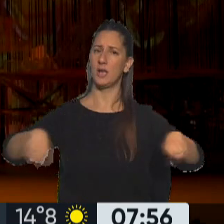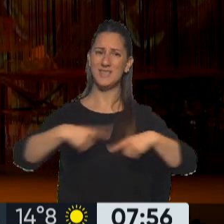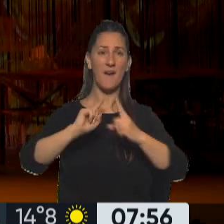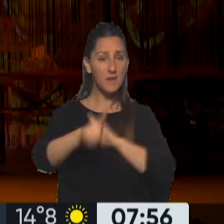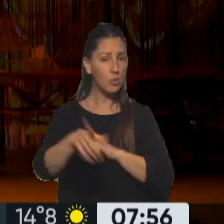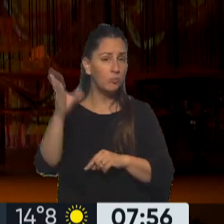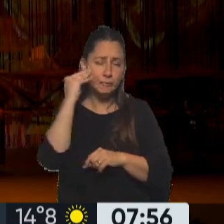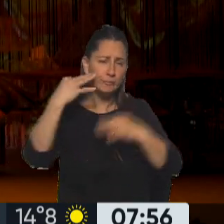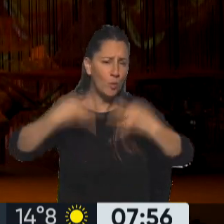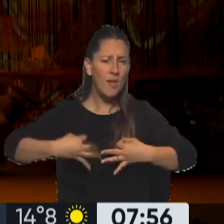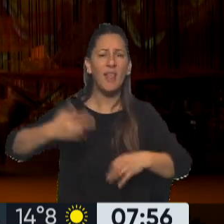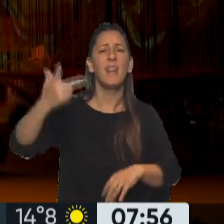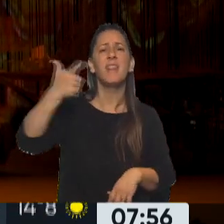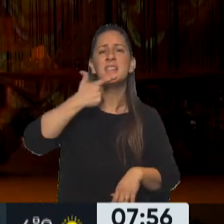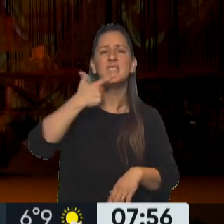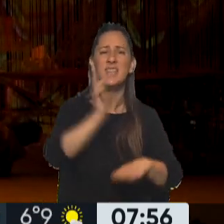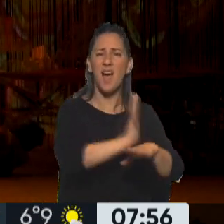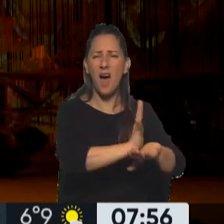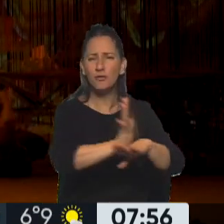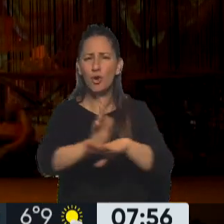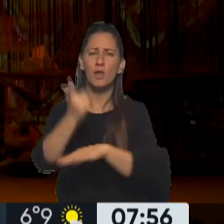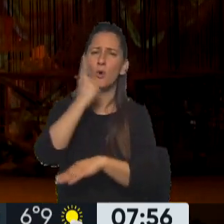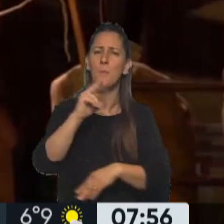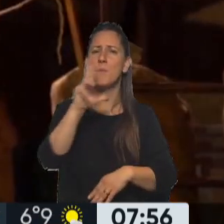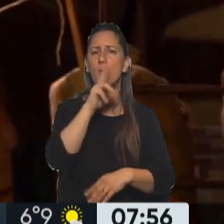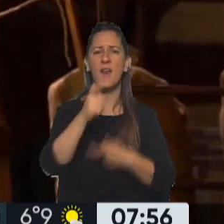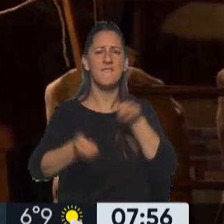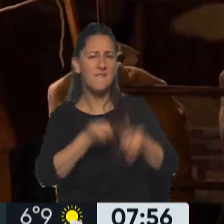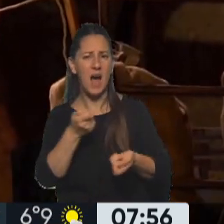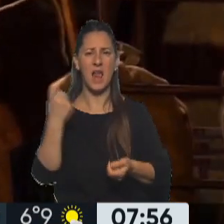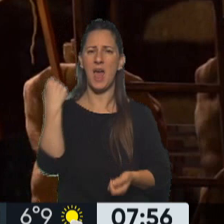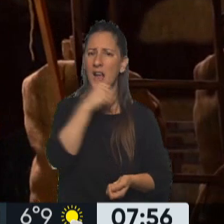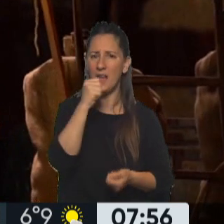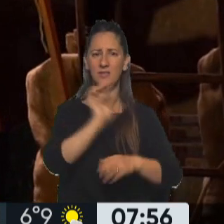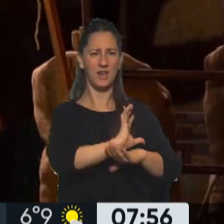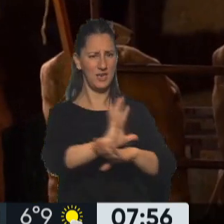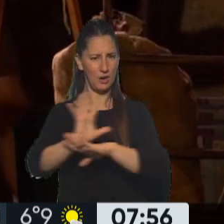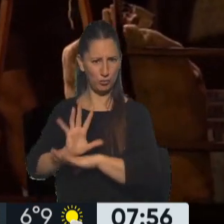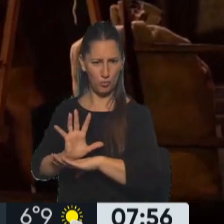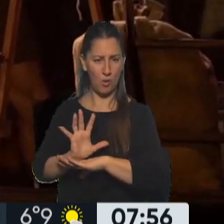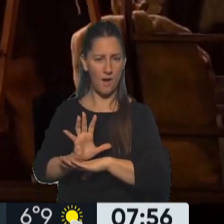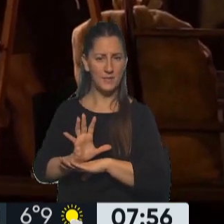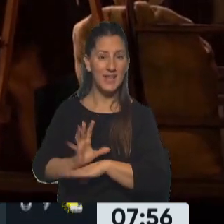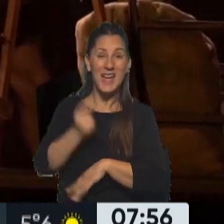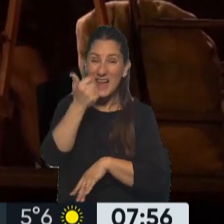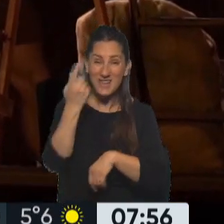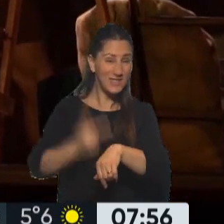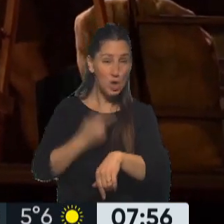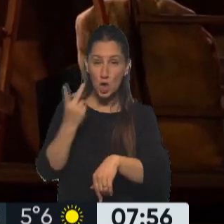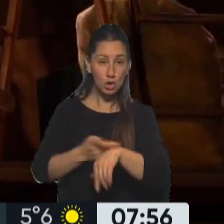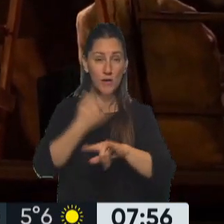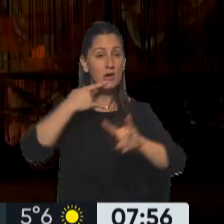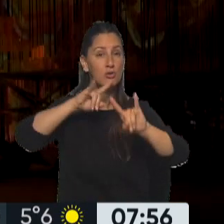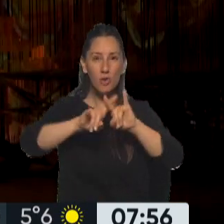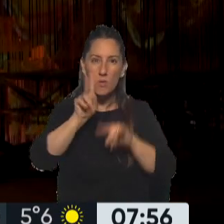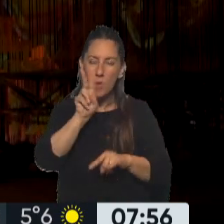bien, un elenco de 17 actores y actrices que bailan, cantan y actúan, de modo en que casi las dos horas del espectáculo se